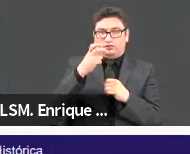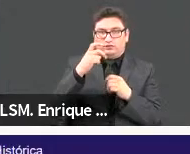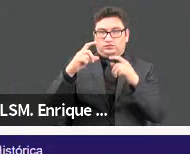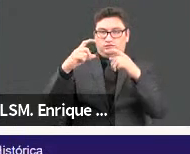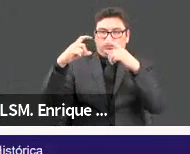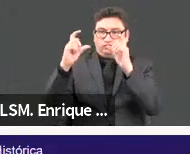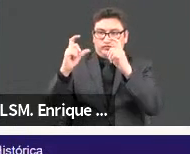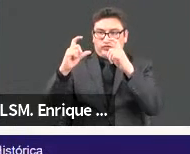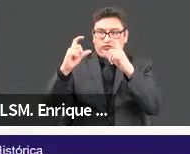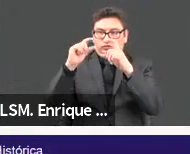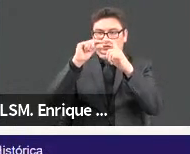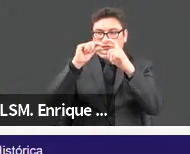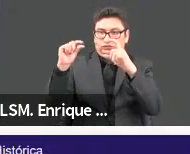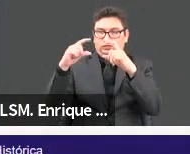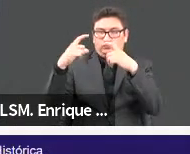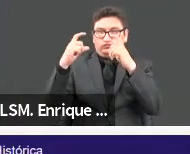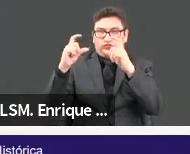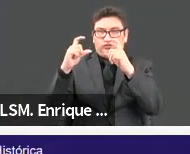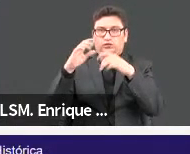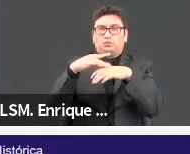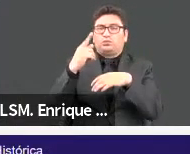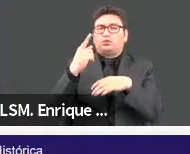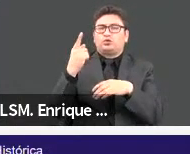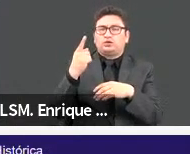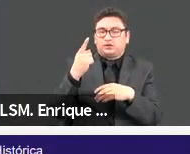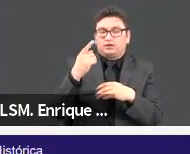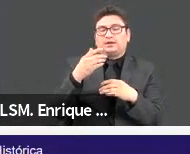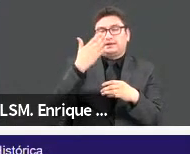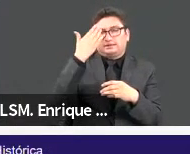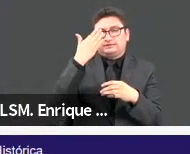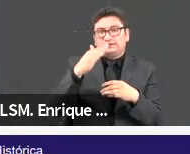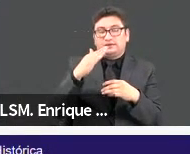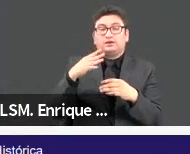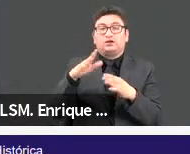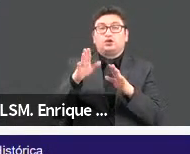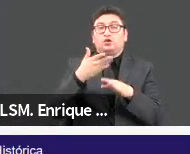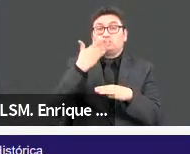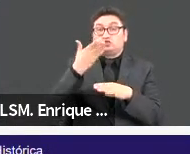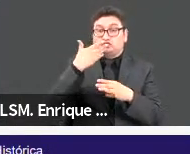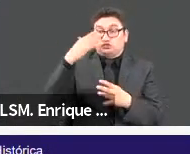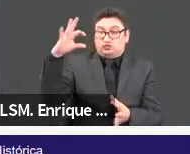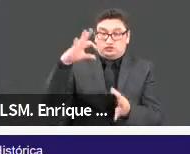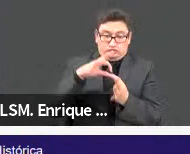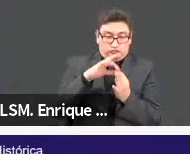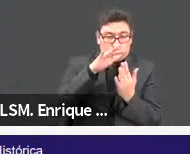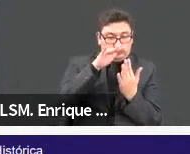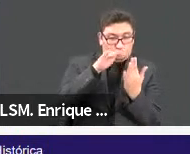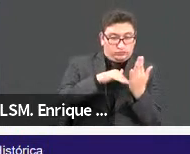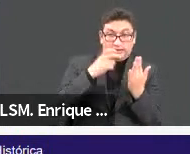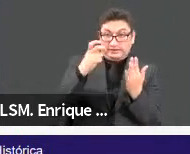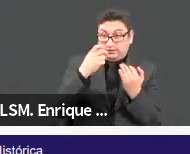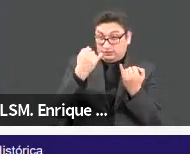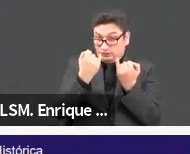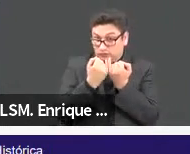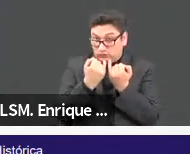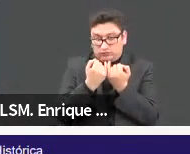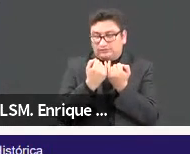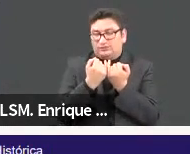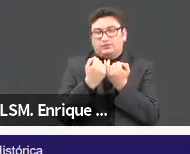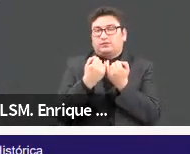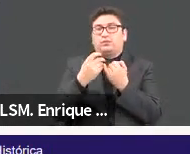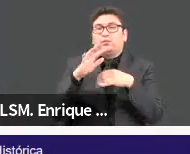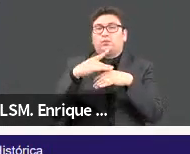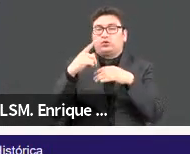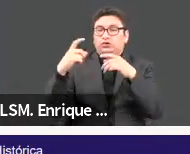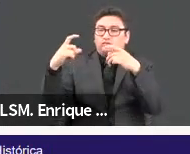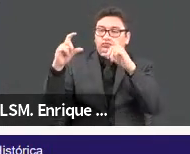en el número de identificación de la tesis, porque resulta que no siempre coincide la publicación o la época de la Gaceta